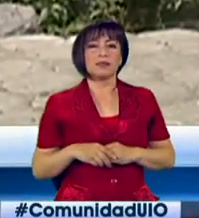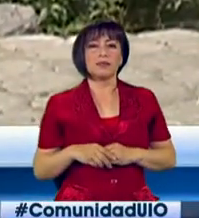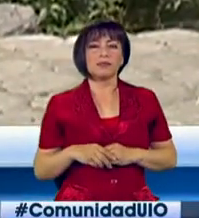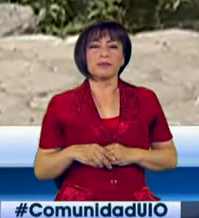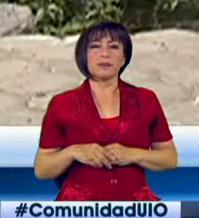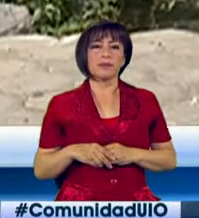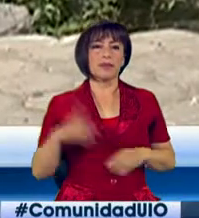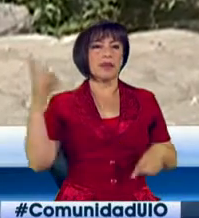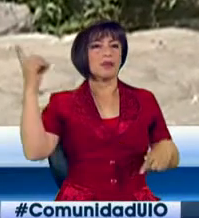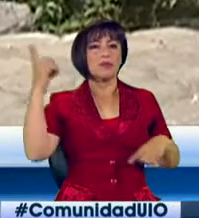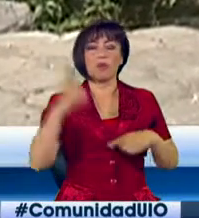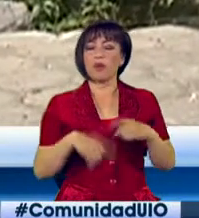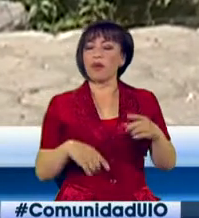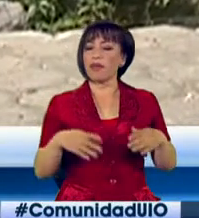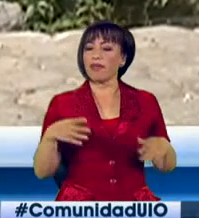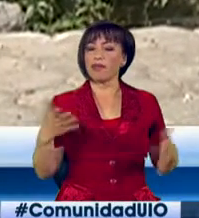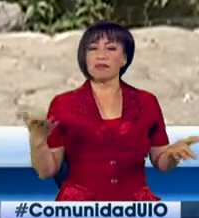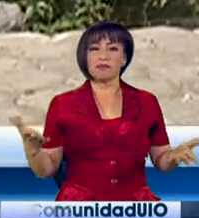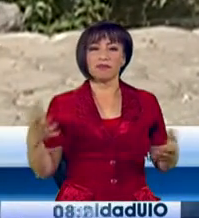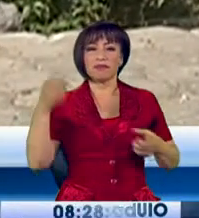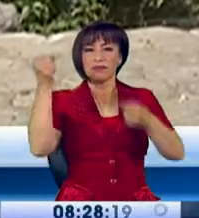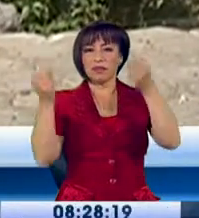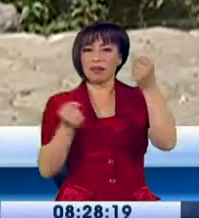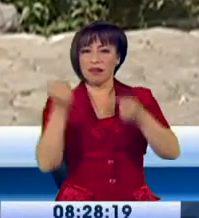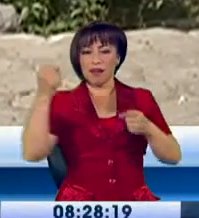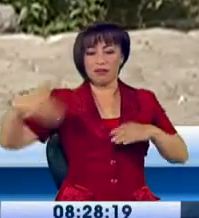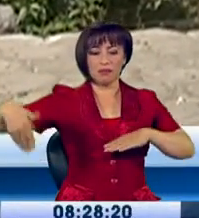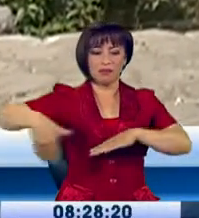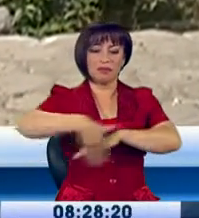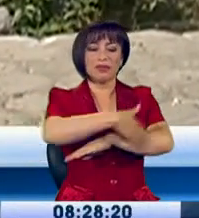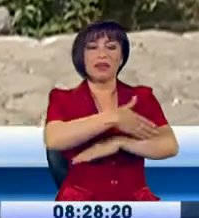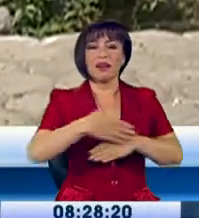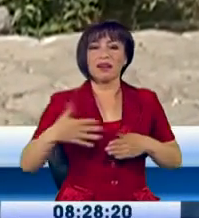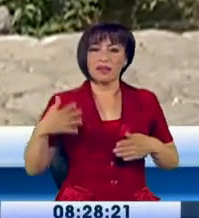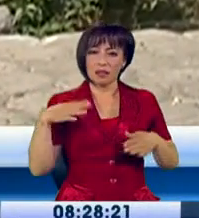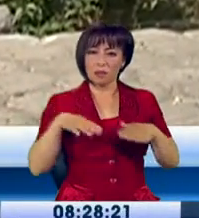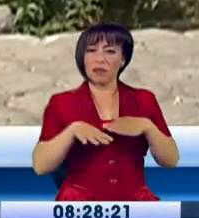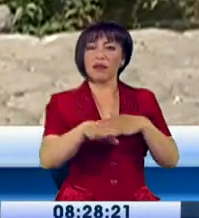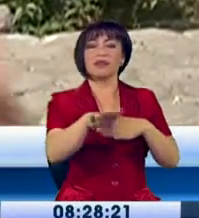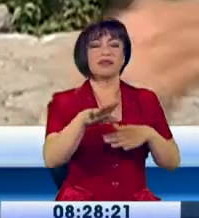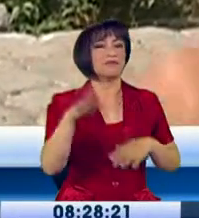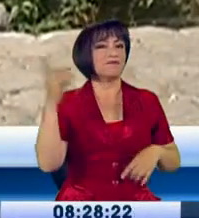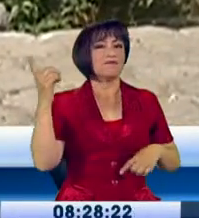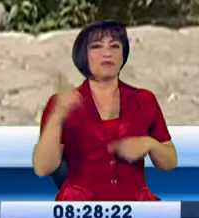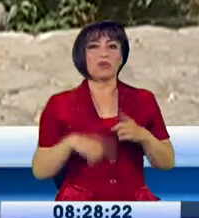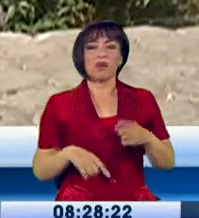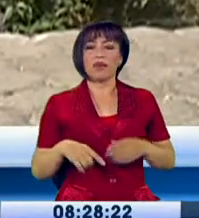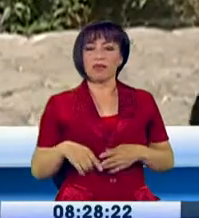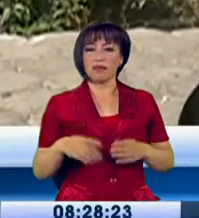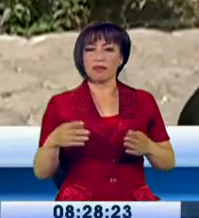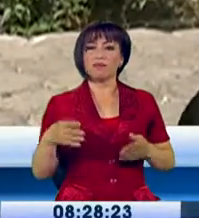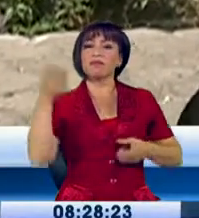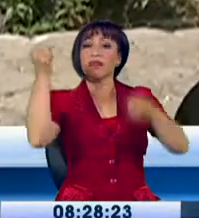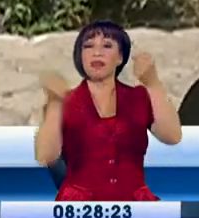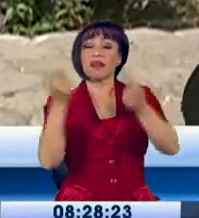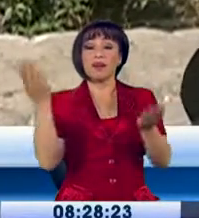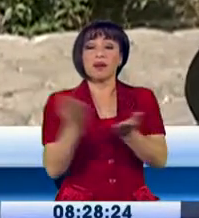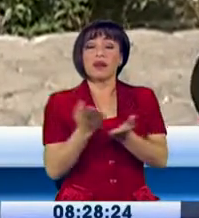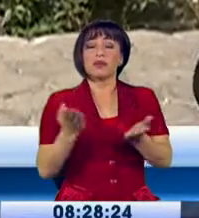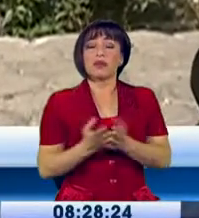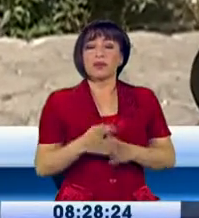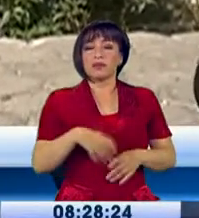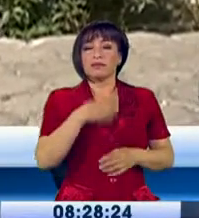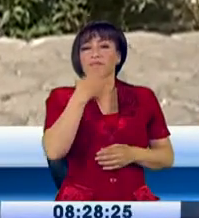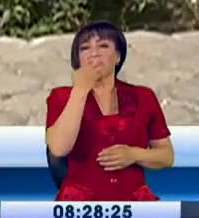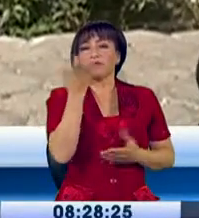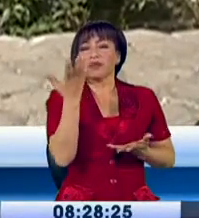Ya no pueden ingresar los vehículos, especialmente los de la basura. Tienen que retroceder y ellos también se sienten molestos ya que